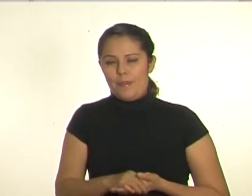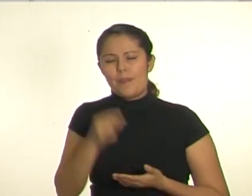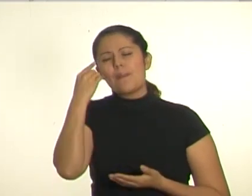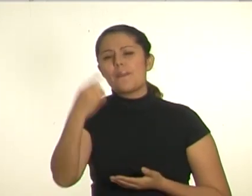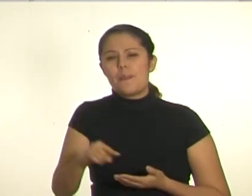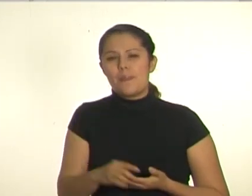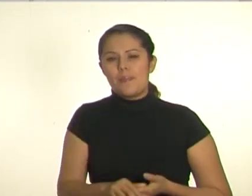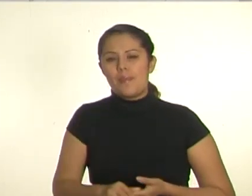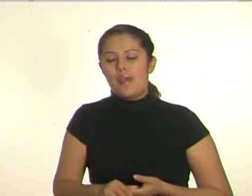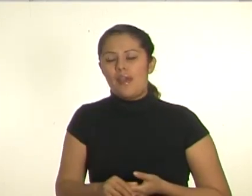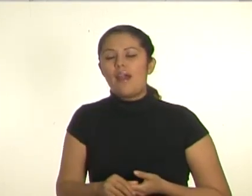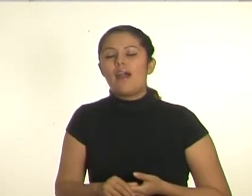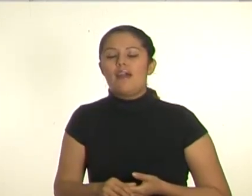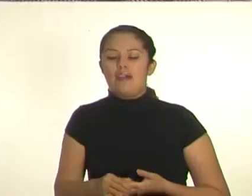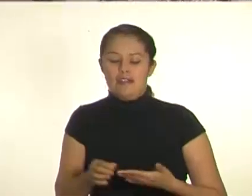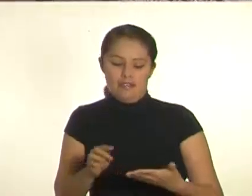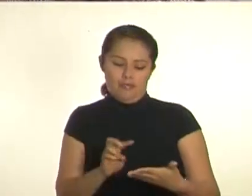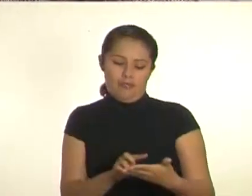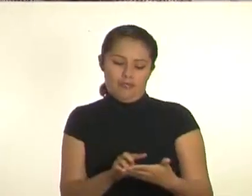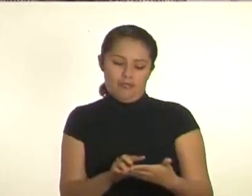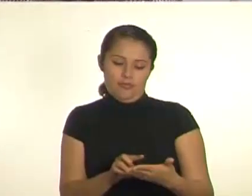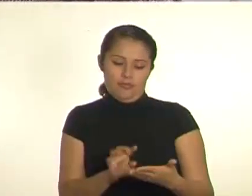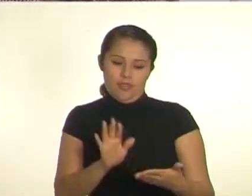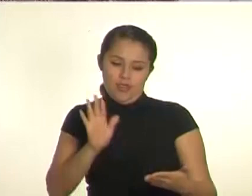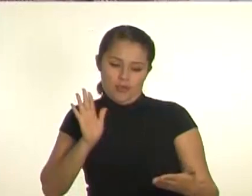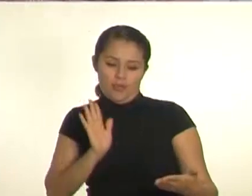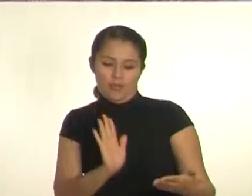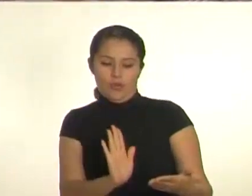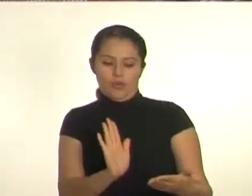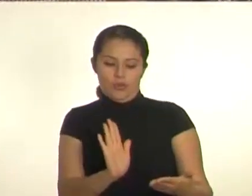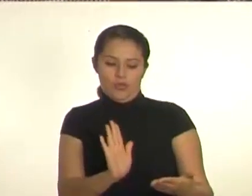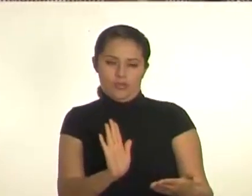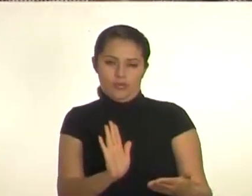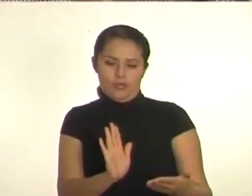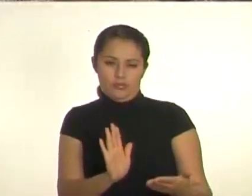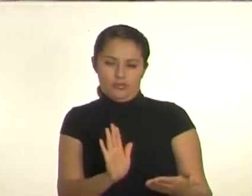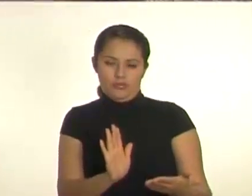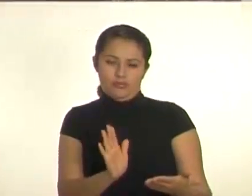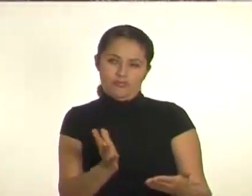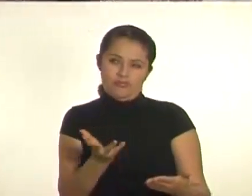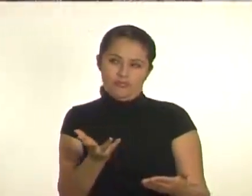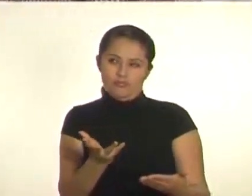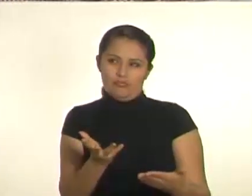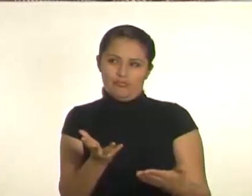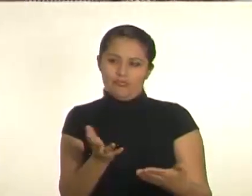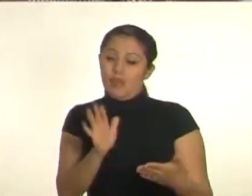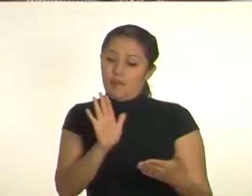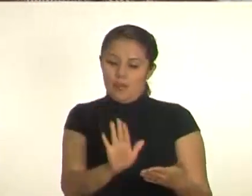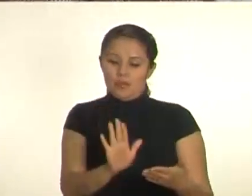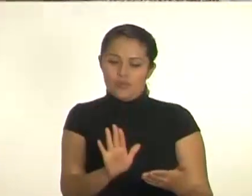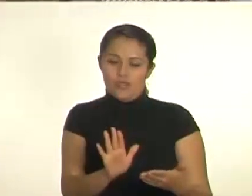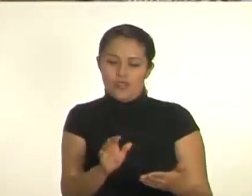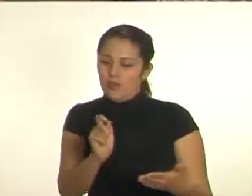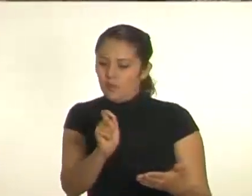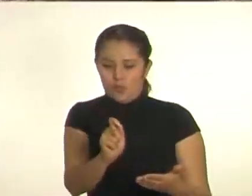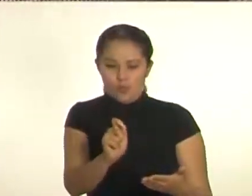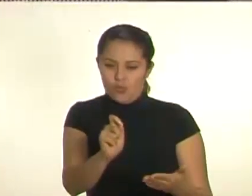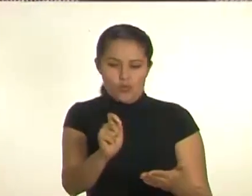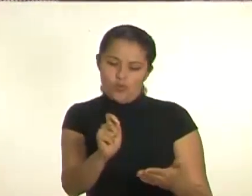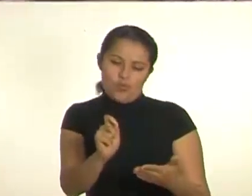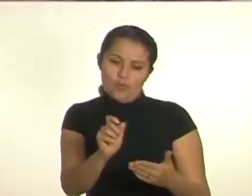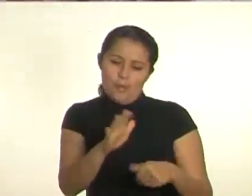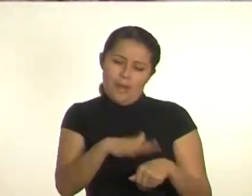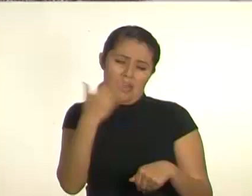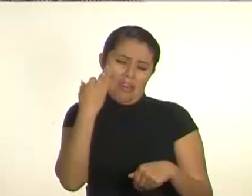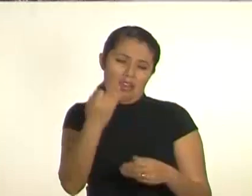lo que nos va a dar es la pausa, recuerda, es una pausa menor que el punto, pero mayor